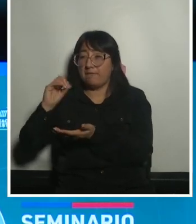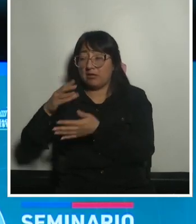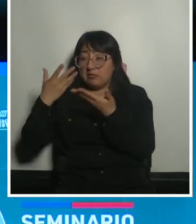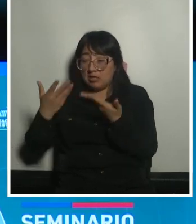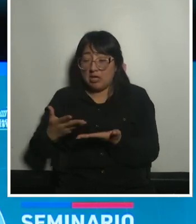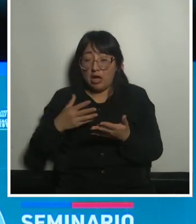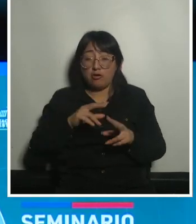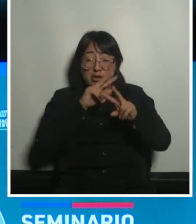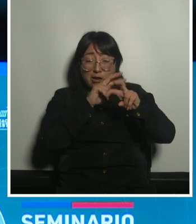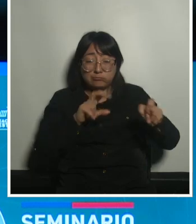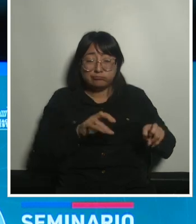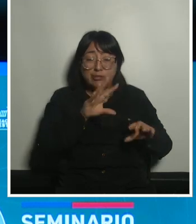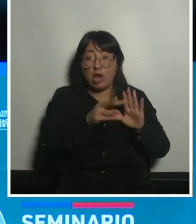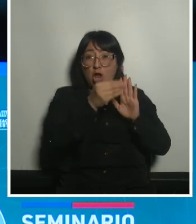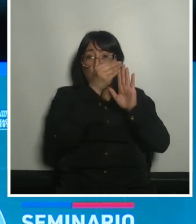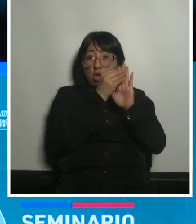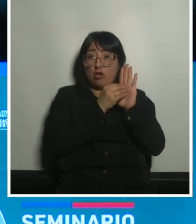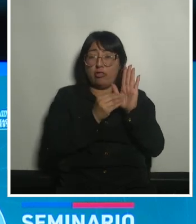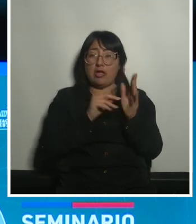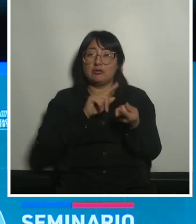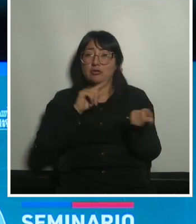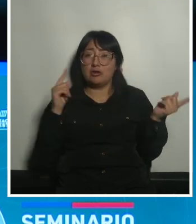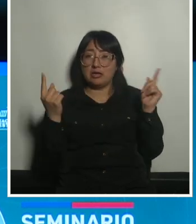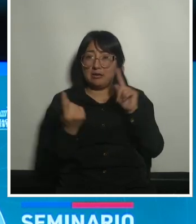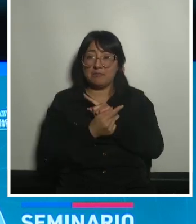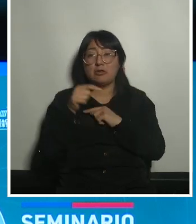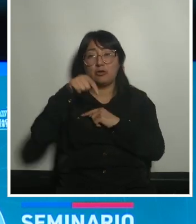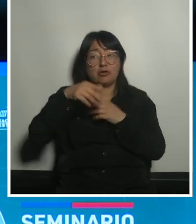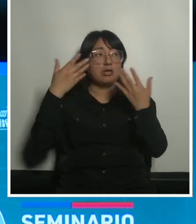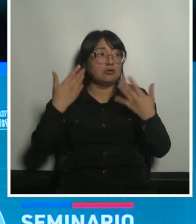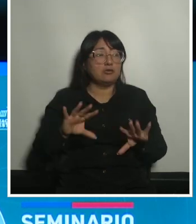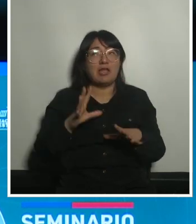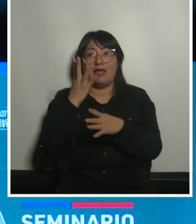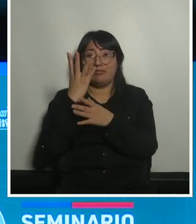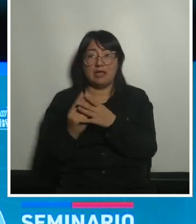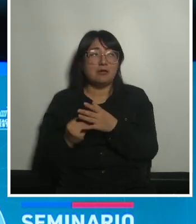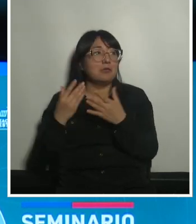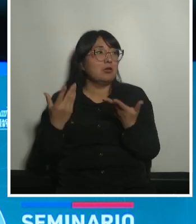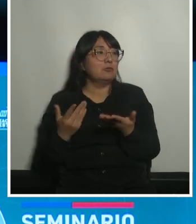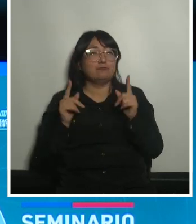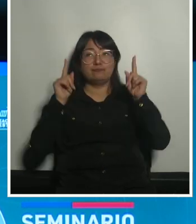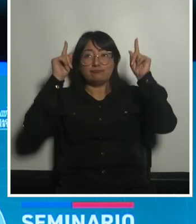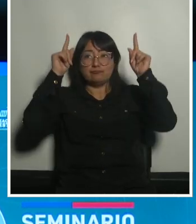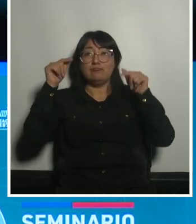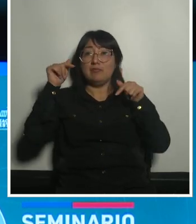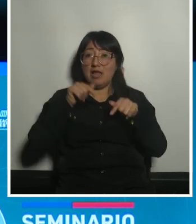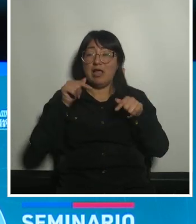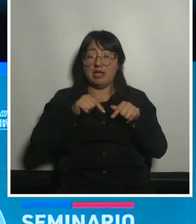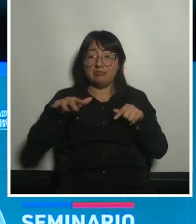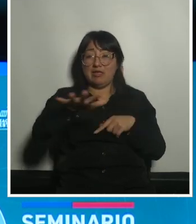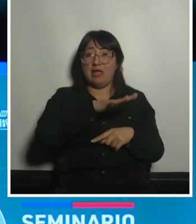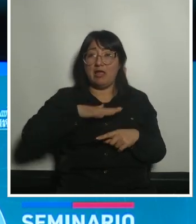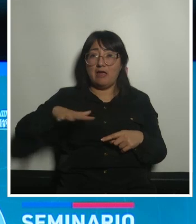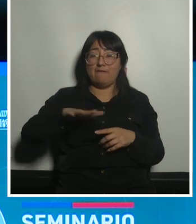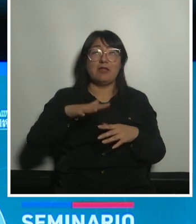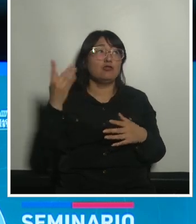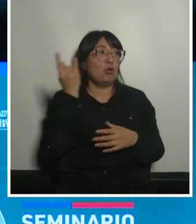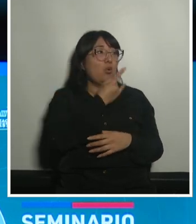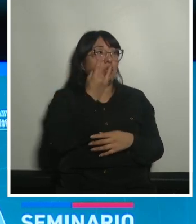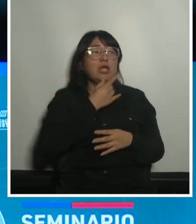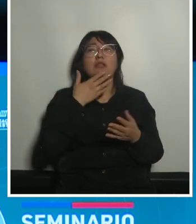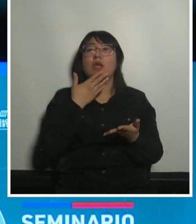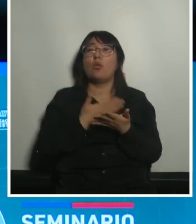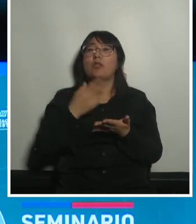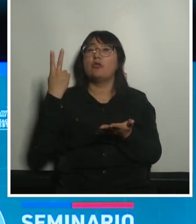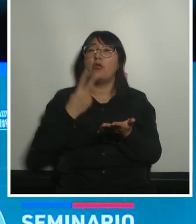más importantes que tenemos a la fecha, con esto ya cierro. Este fue un evento extremo que tuvimos en